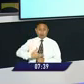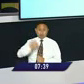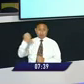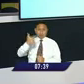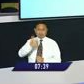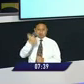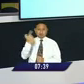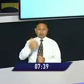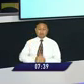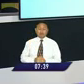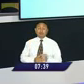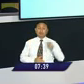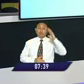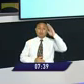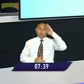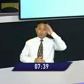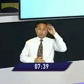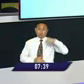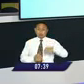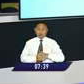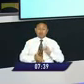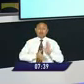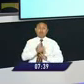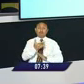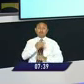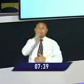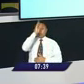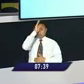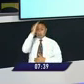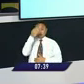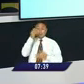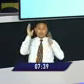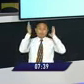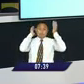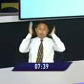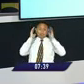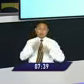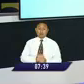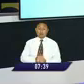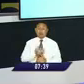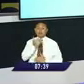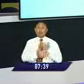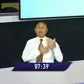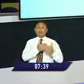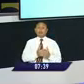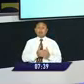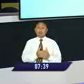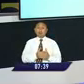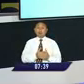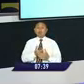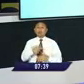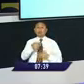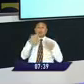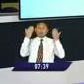uno de ellos. Los uniformados fueron trasladados hasta un hospital en Babahoyo y horas más tarde a la ciudad de